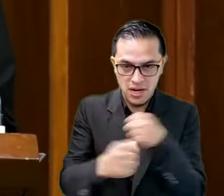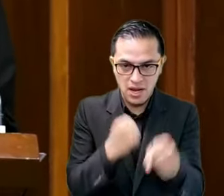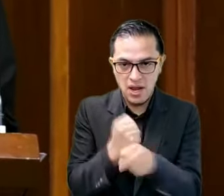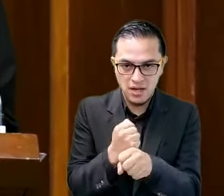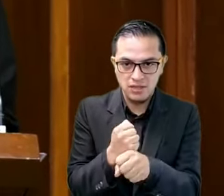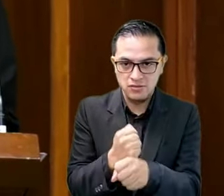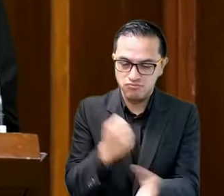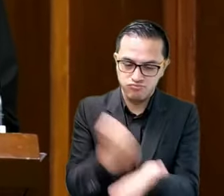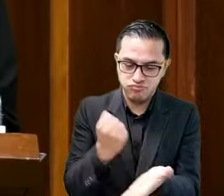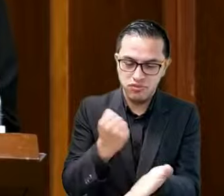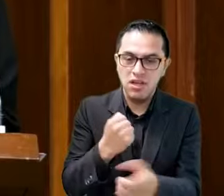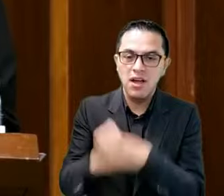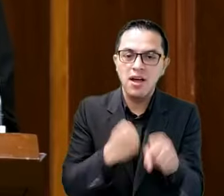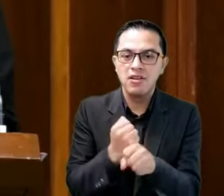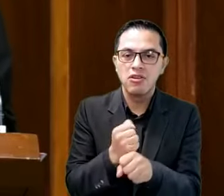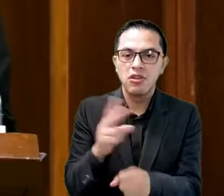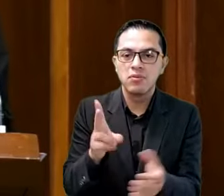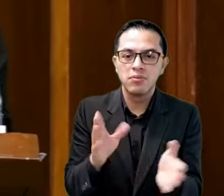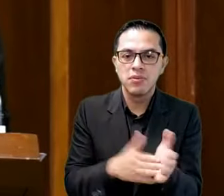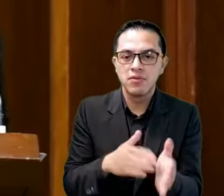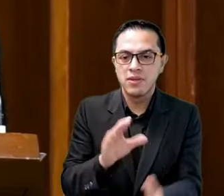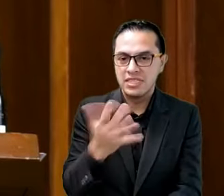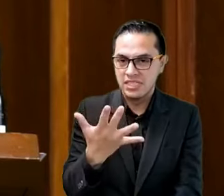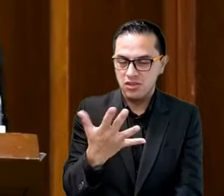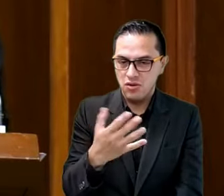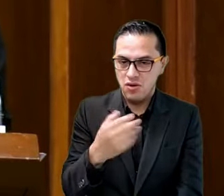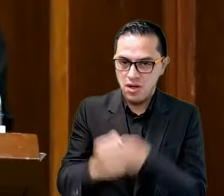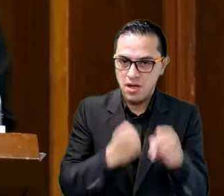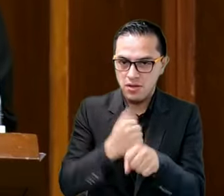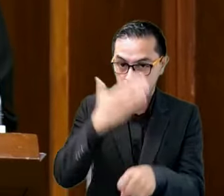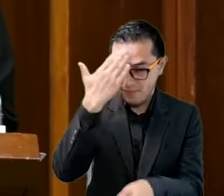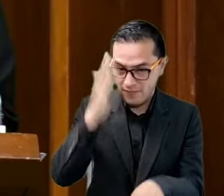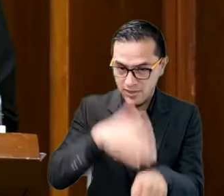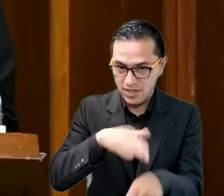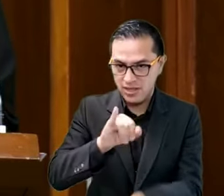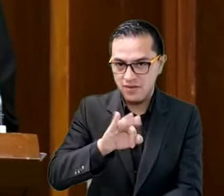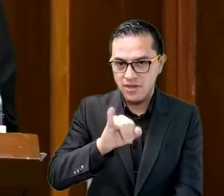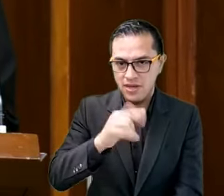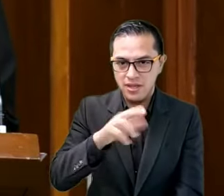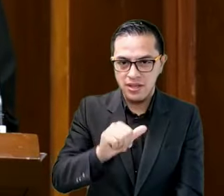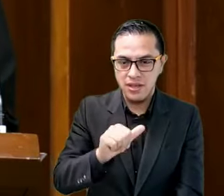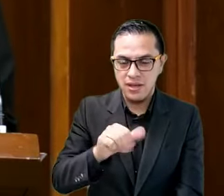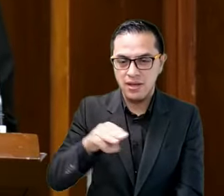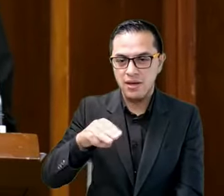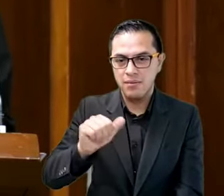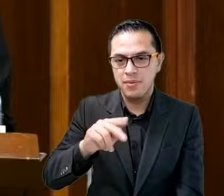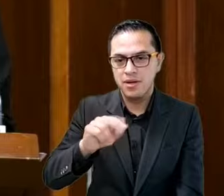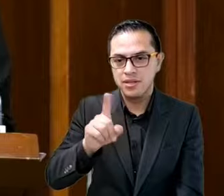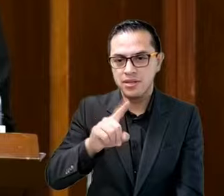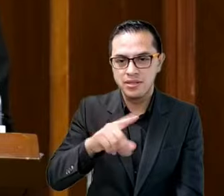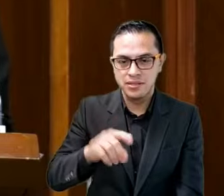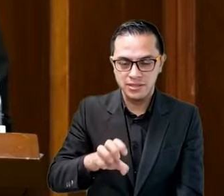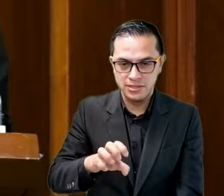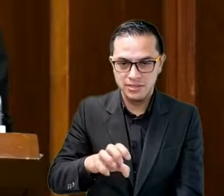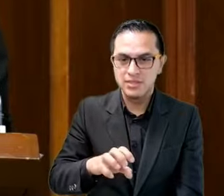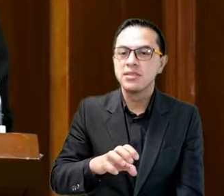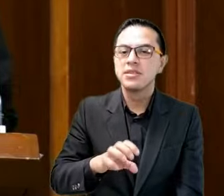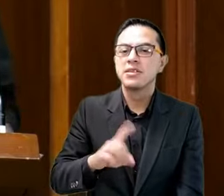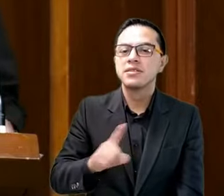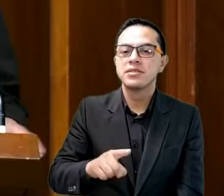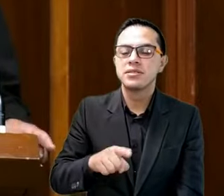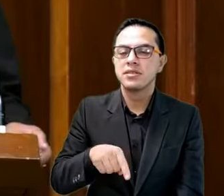Martínez es al mismo tiempo un llamado a la acción un recordatorio